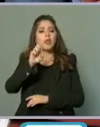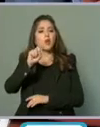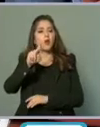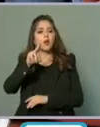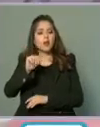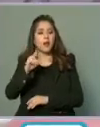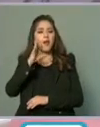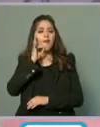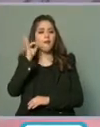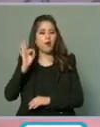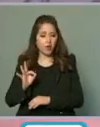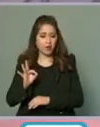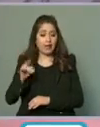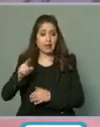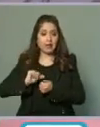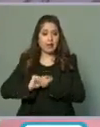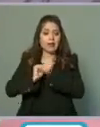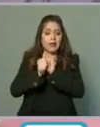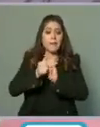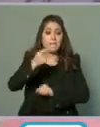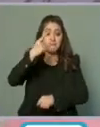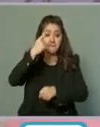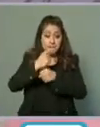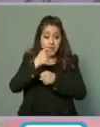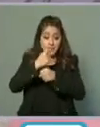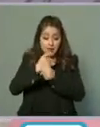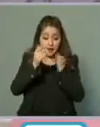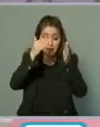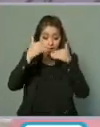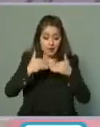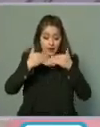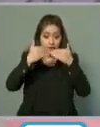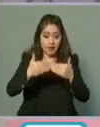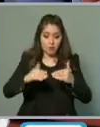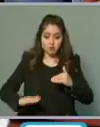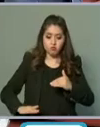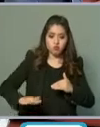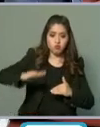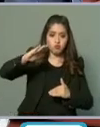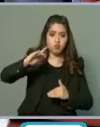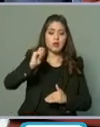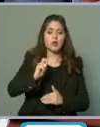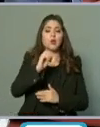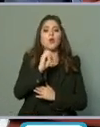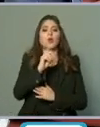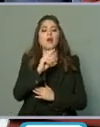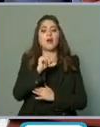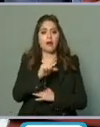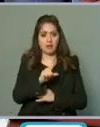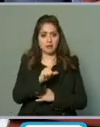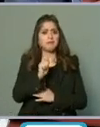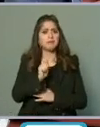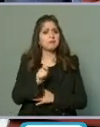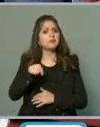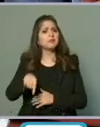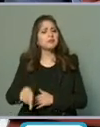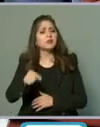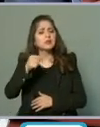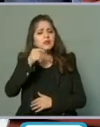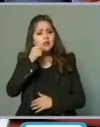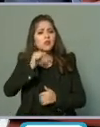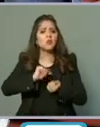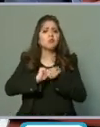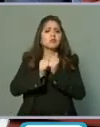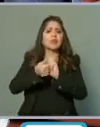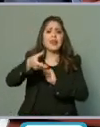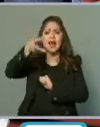encontramos que cuando la primera etapa del desarrollo se le conoce como etapa oral. Es un periodo en donde los niños aprenden a manejar la